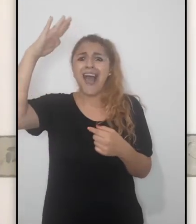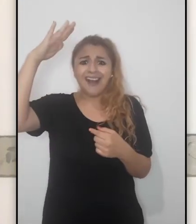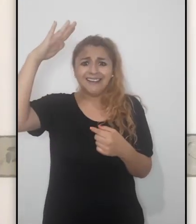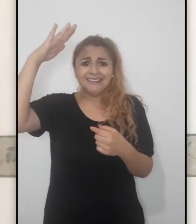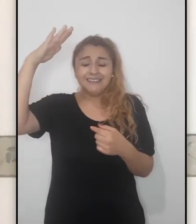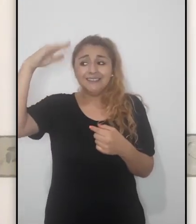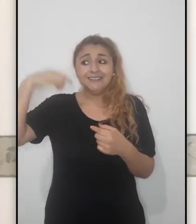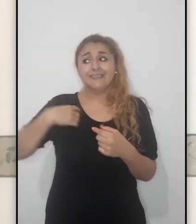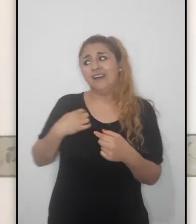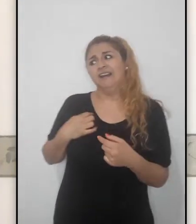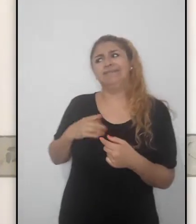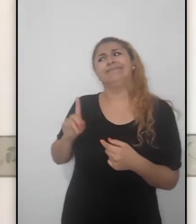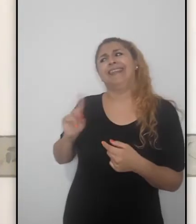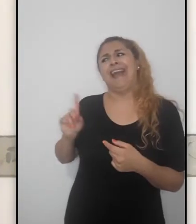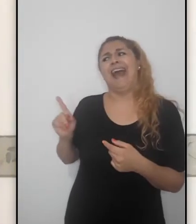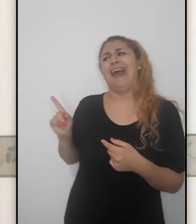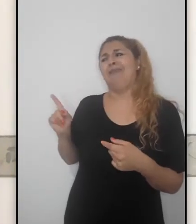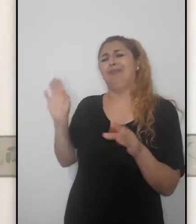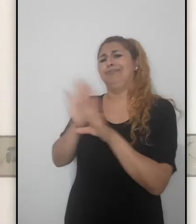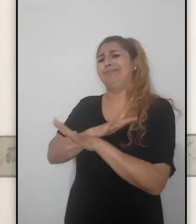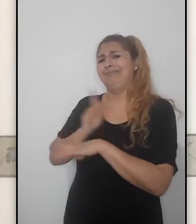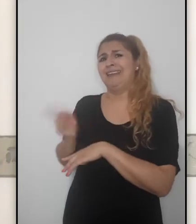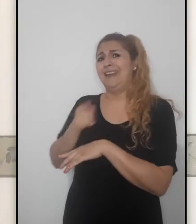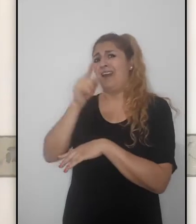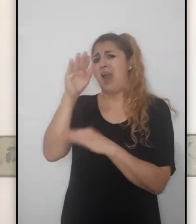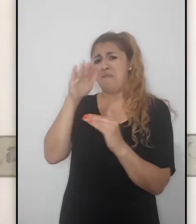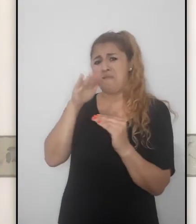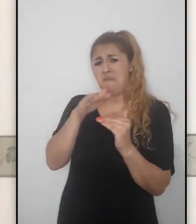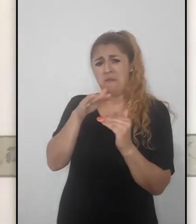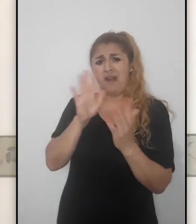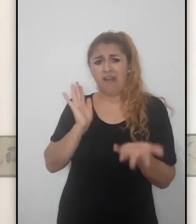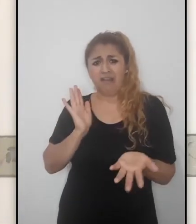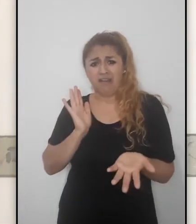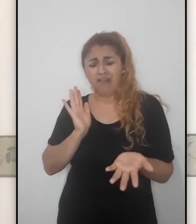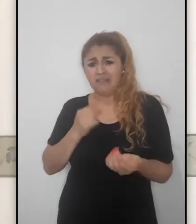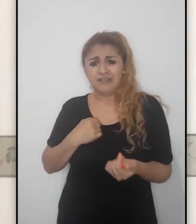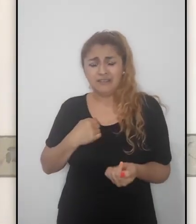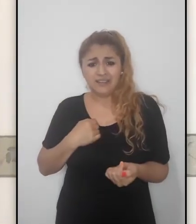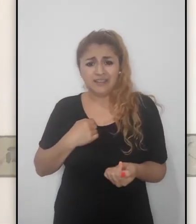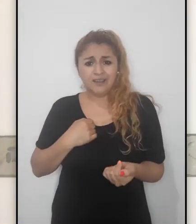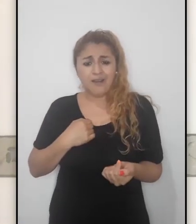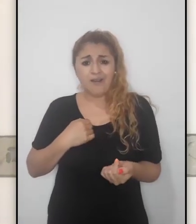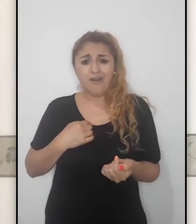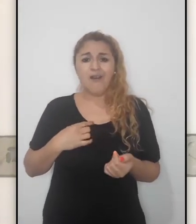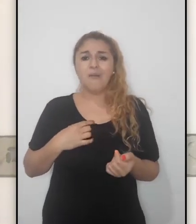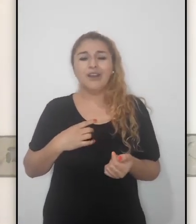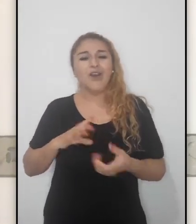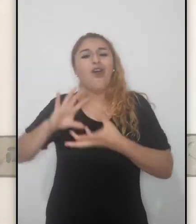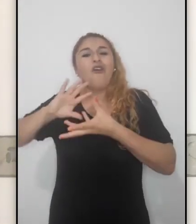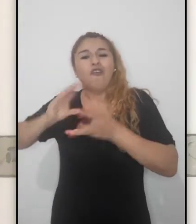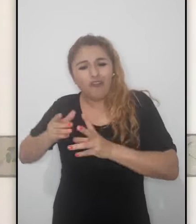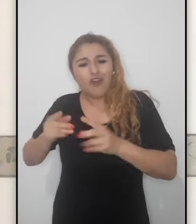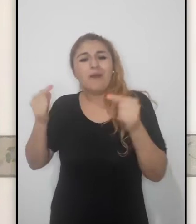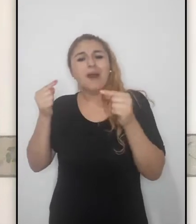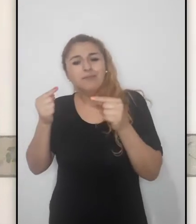bajo y según quién no conceptos como cerca o lejos alto o